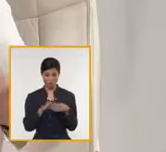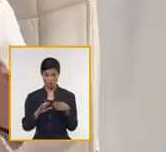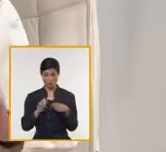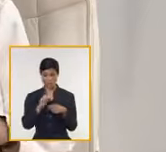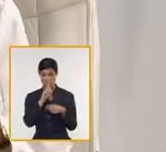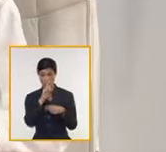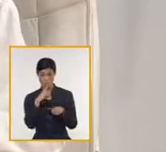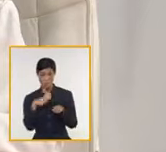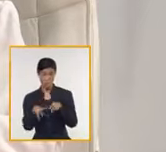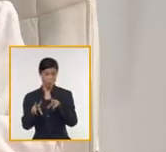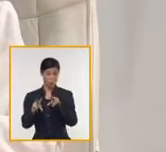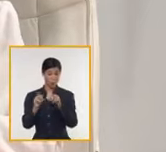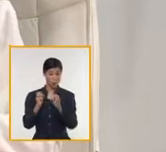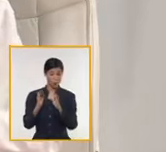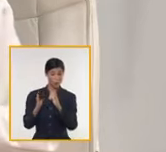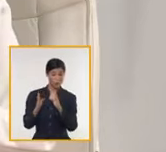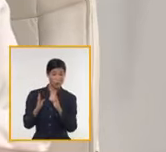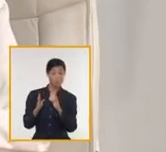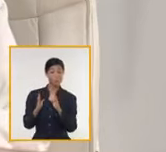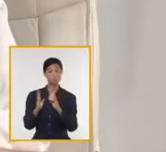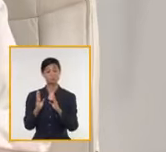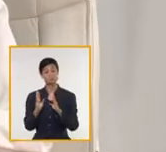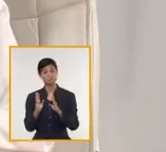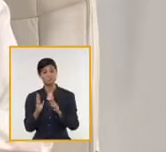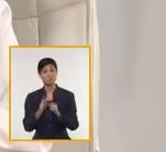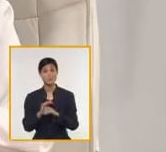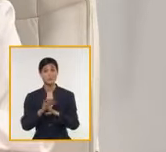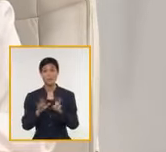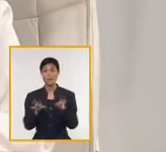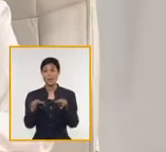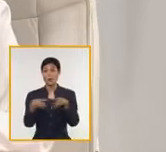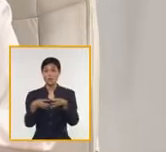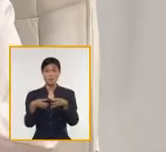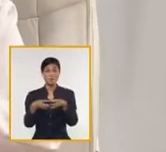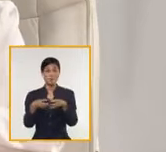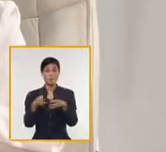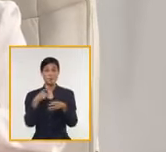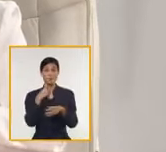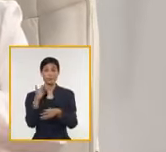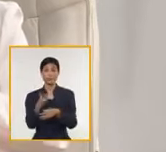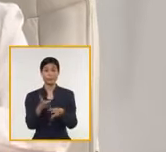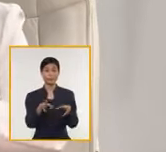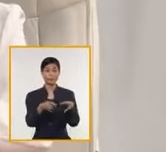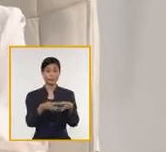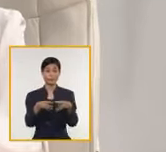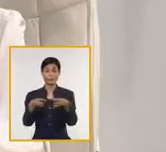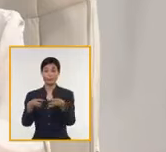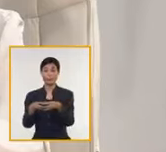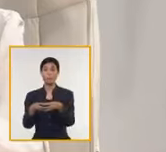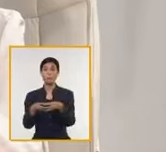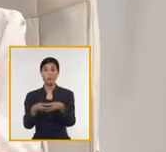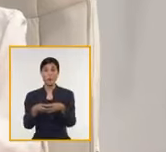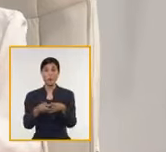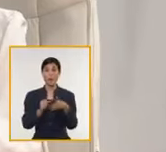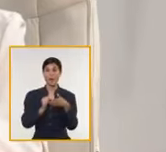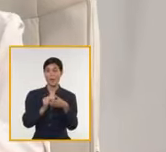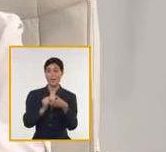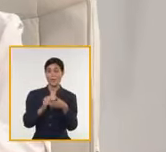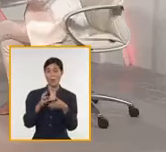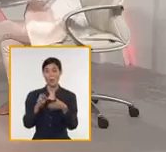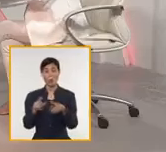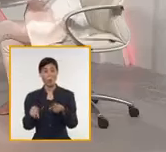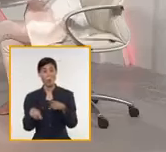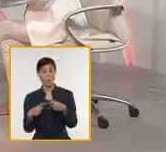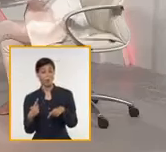¿Qué ha pasado? Yo creo que es un momento en el cual las fuerzas progresistas y de izquierda de América Latina se tienen que sentar a pensar.